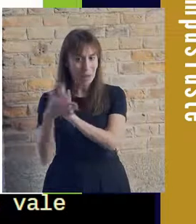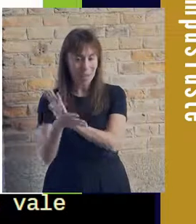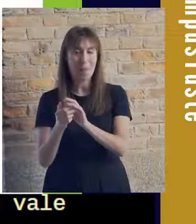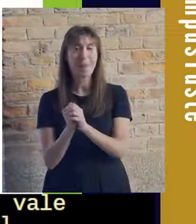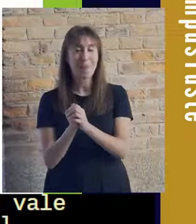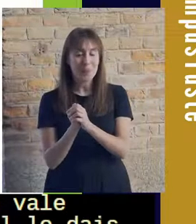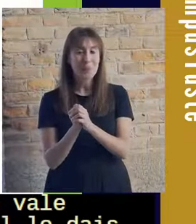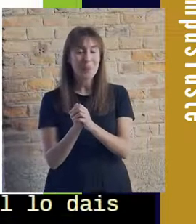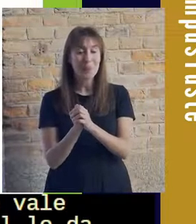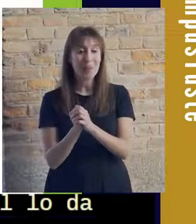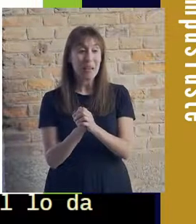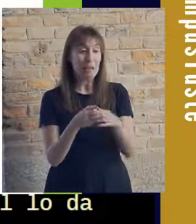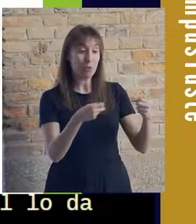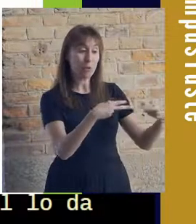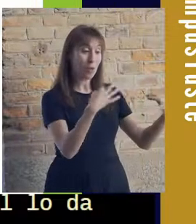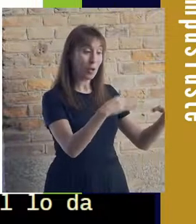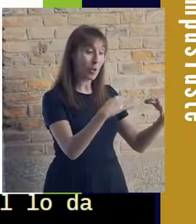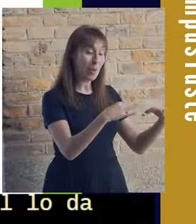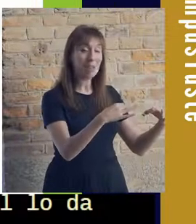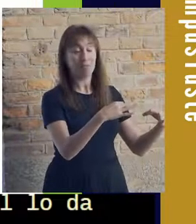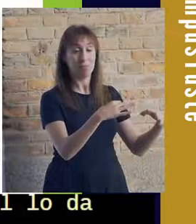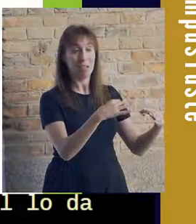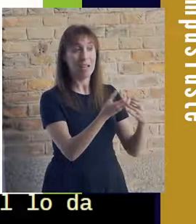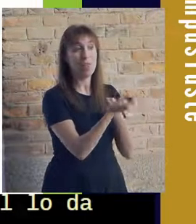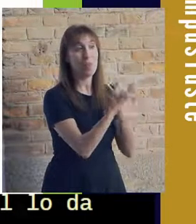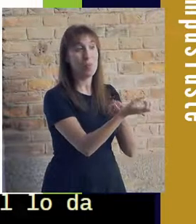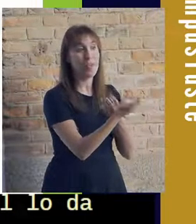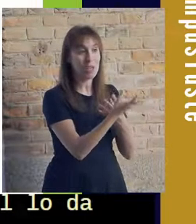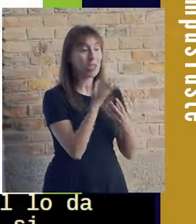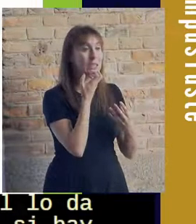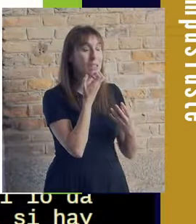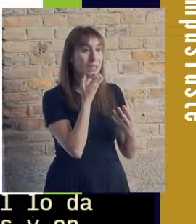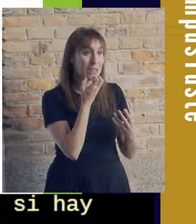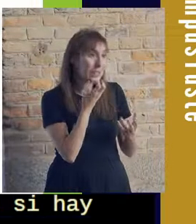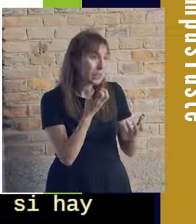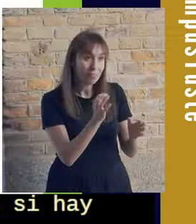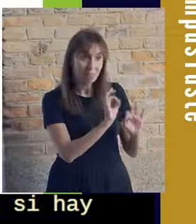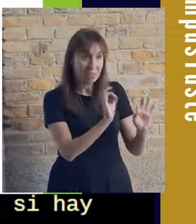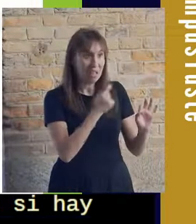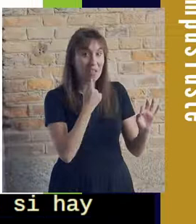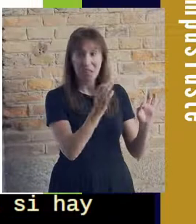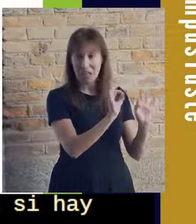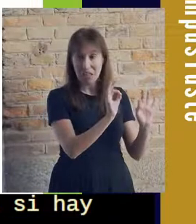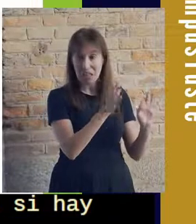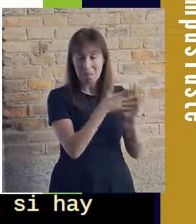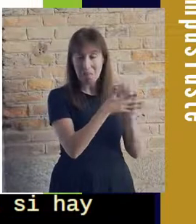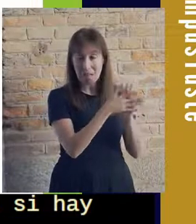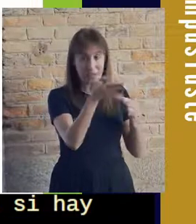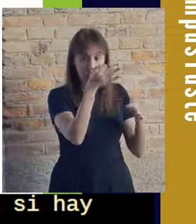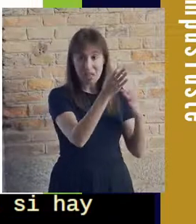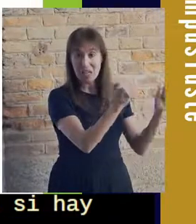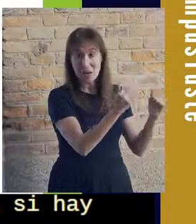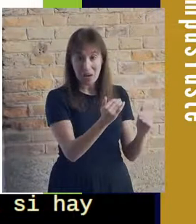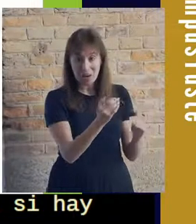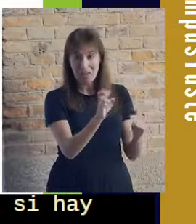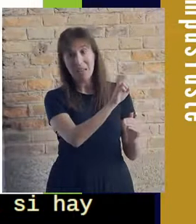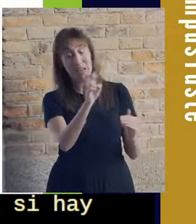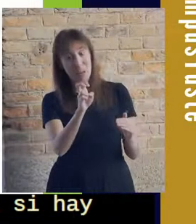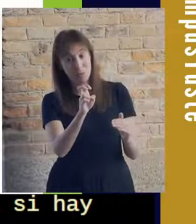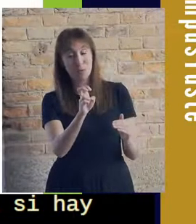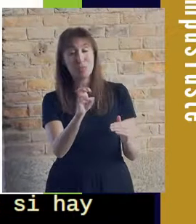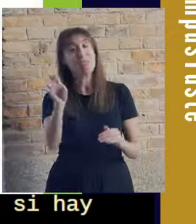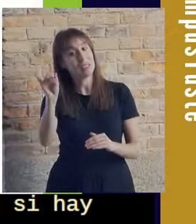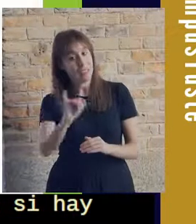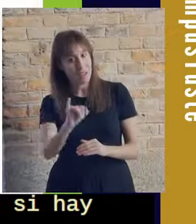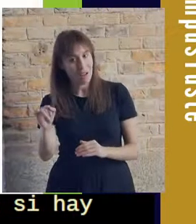normal nos da información contextual y aquí sí pues si se susurra si hay música viene también con la almohadilla Vale y la